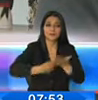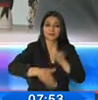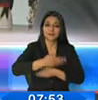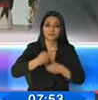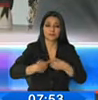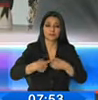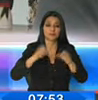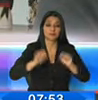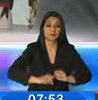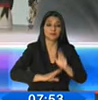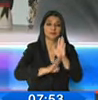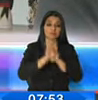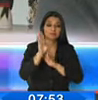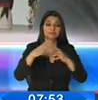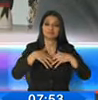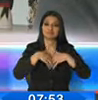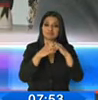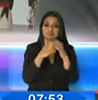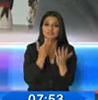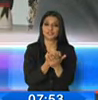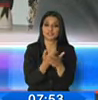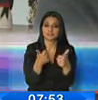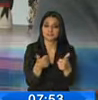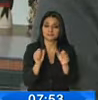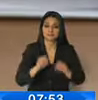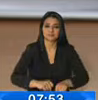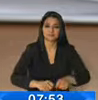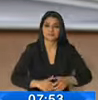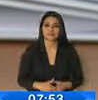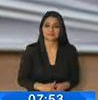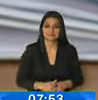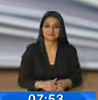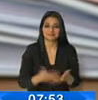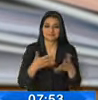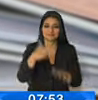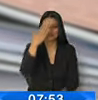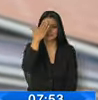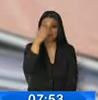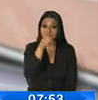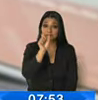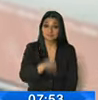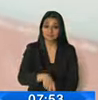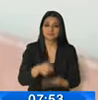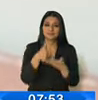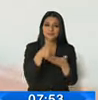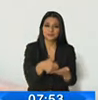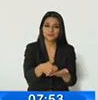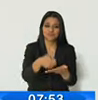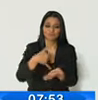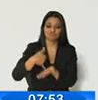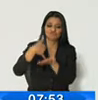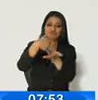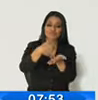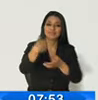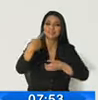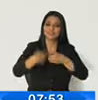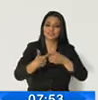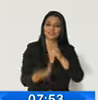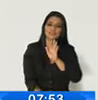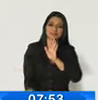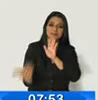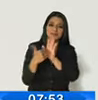¿no? Entonces se reactiva la economía. Ya sabe, usted puede ayudar a que el Óscar del Turismo llegue